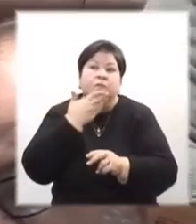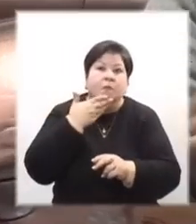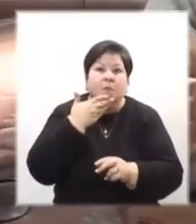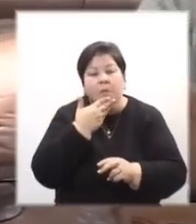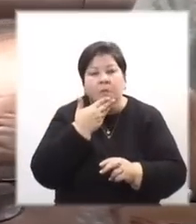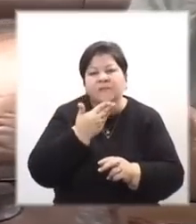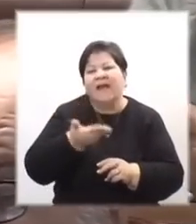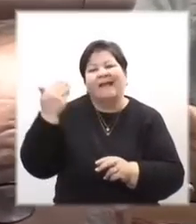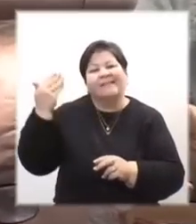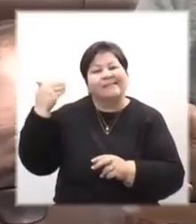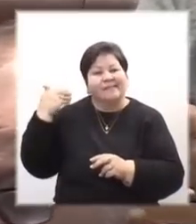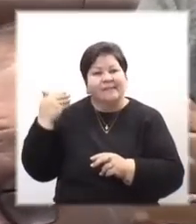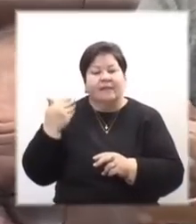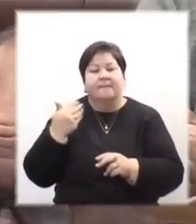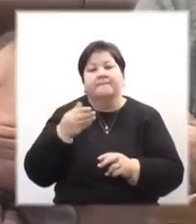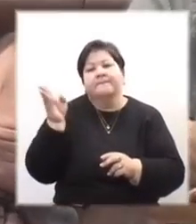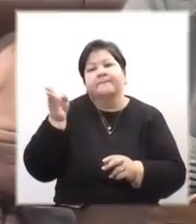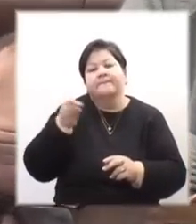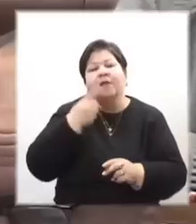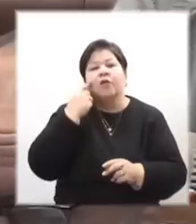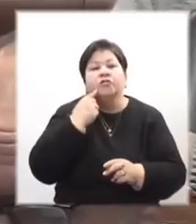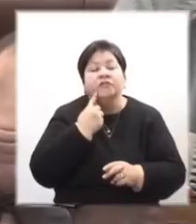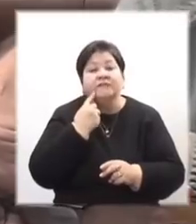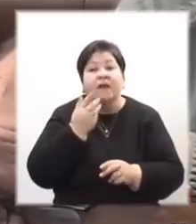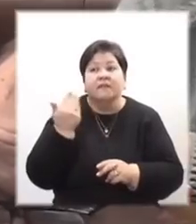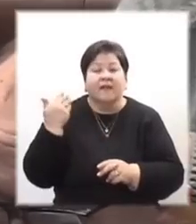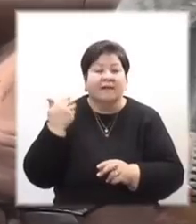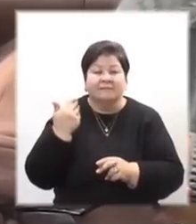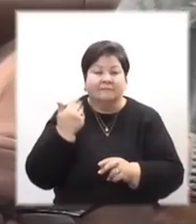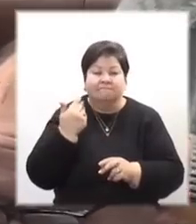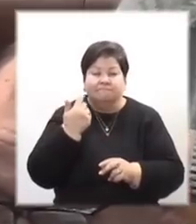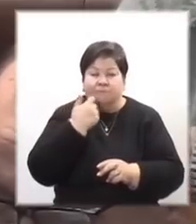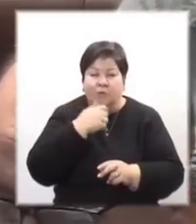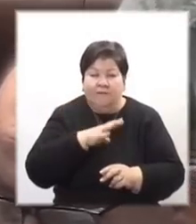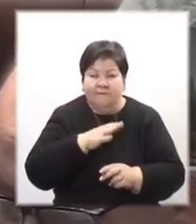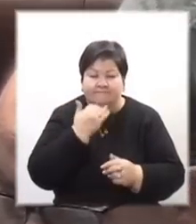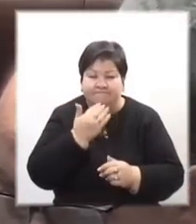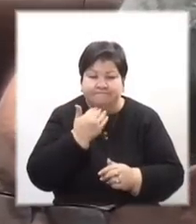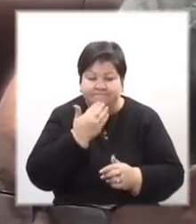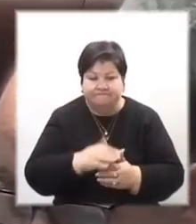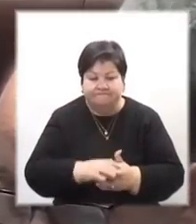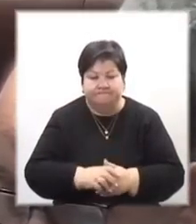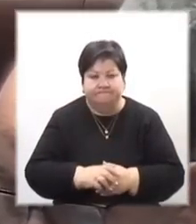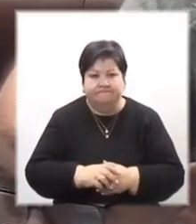que hasta ahora no se traduce en las cifras oficiales, según reconoció el propio Donangelo.